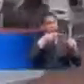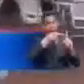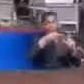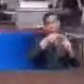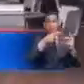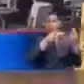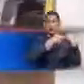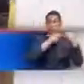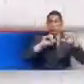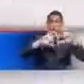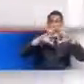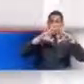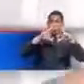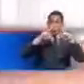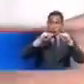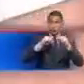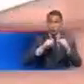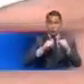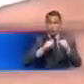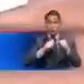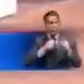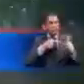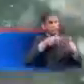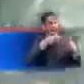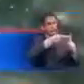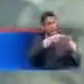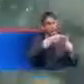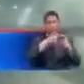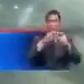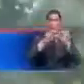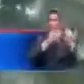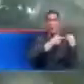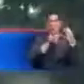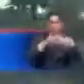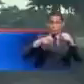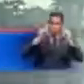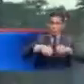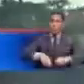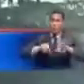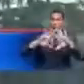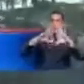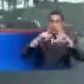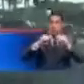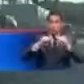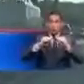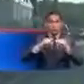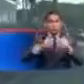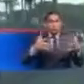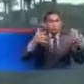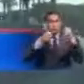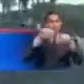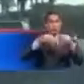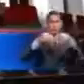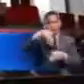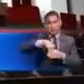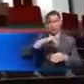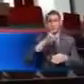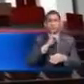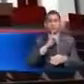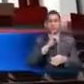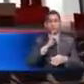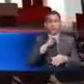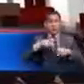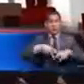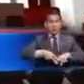lavado de activos y participar en transacciones con bienes derivados de delitos. Su juicio en los Estados Unidos